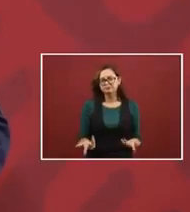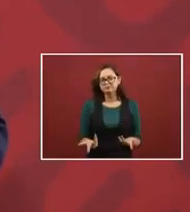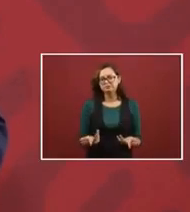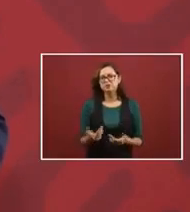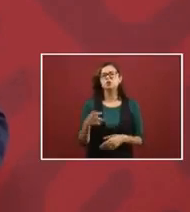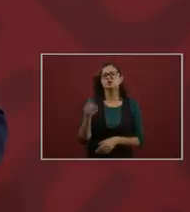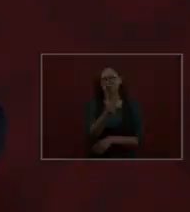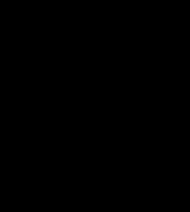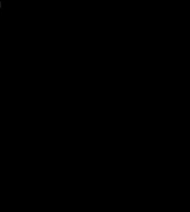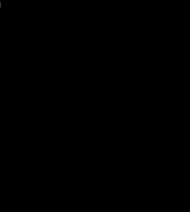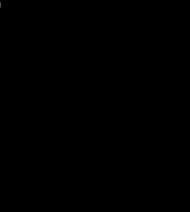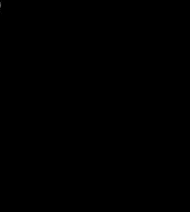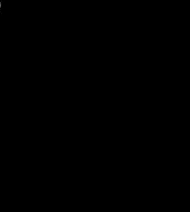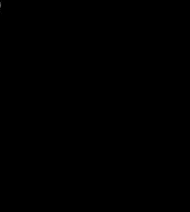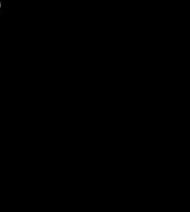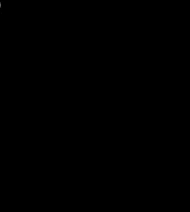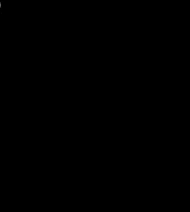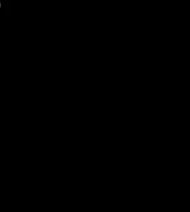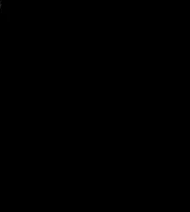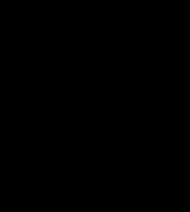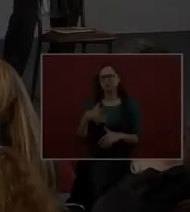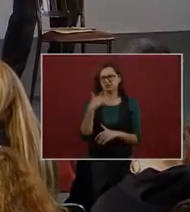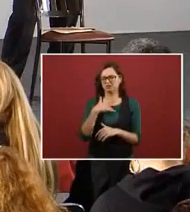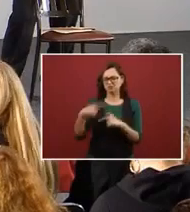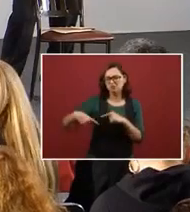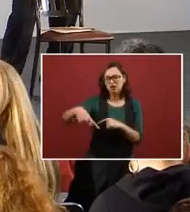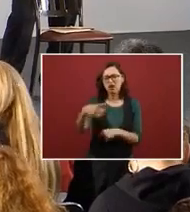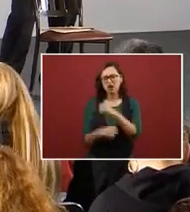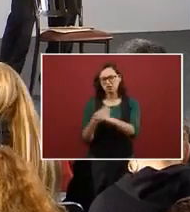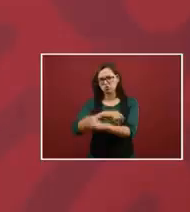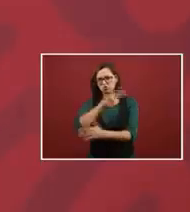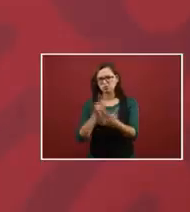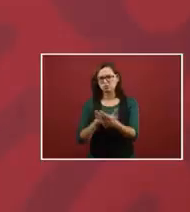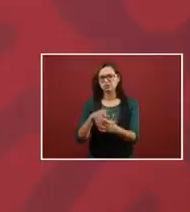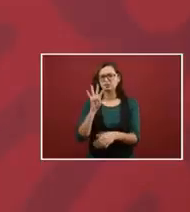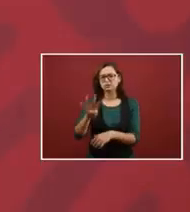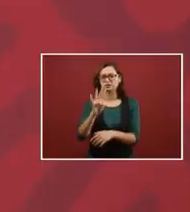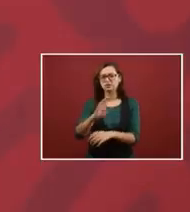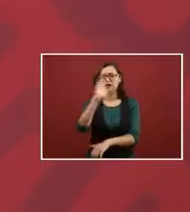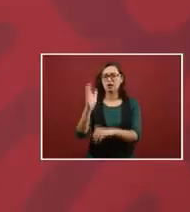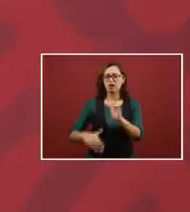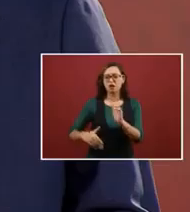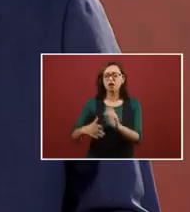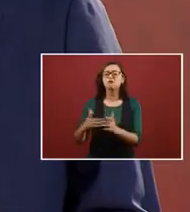mintieron, engañaron. Este año empiezan a extraer